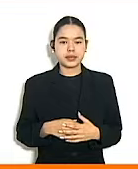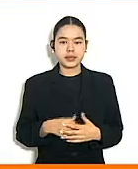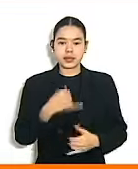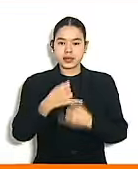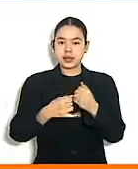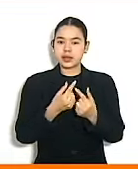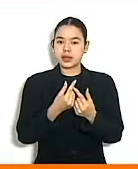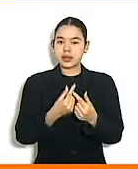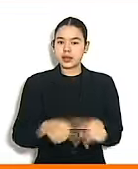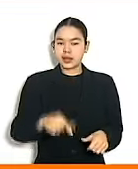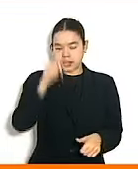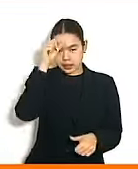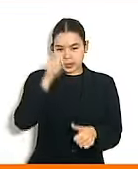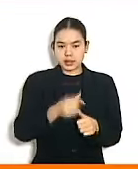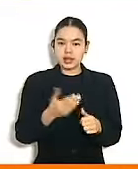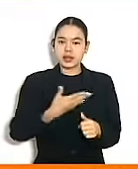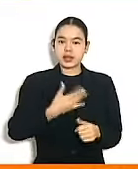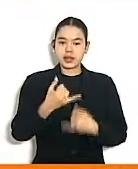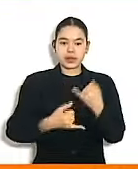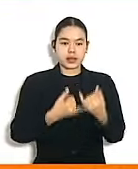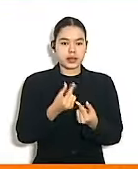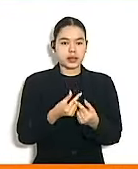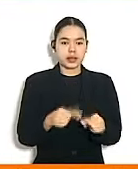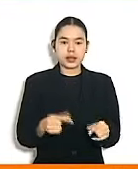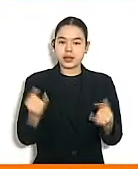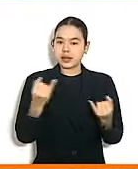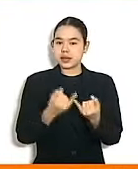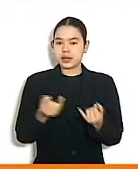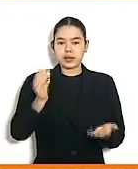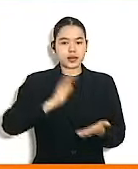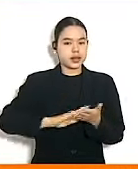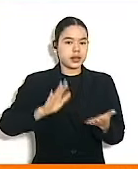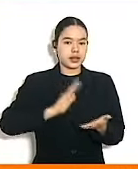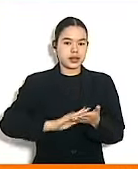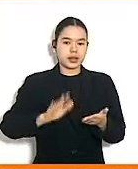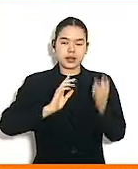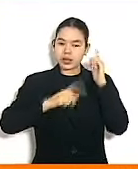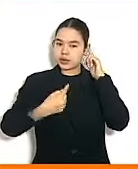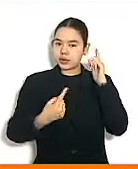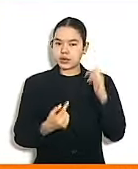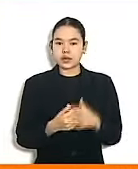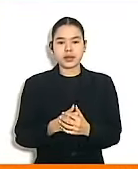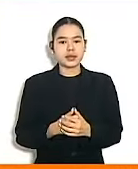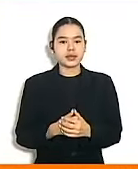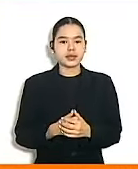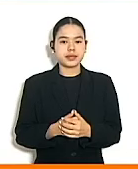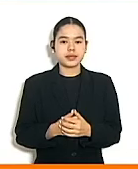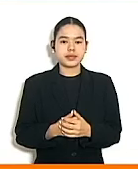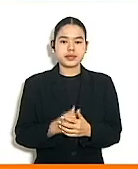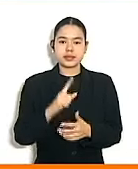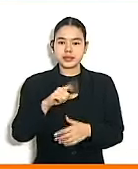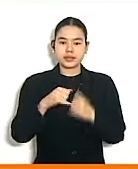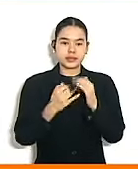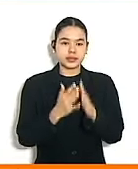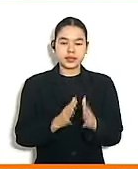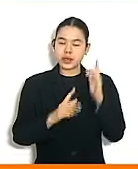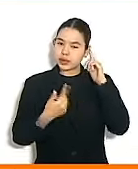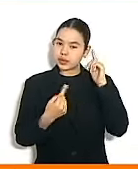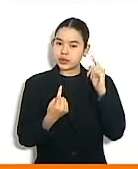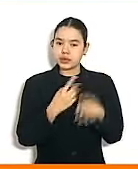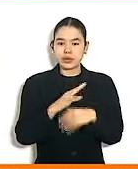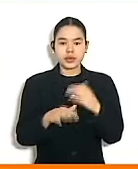jugada gratis. Recuerda que tenés una jugada gratis por el mismo monto que invertiste en diaria. Y si eres jugador para más